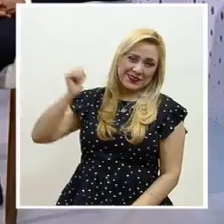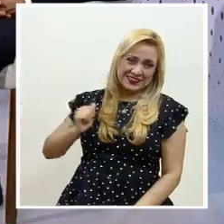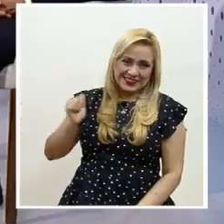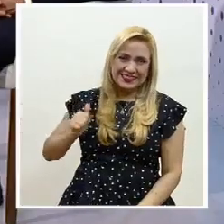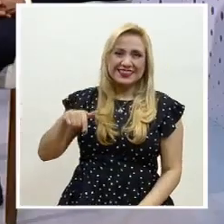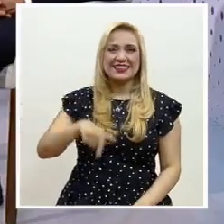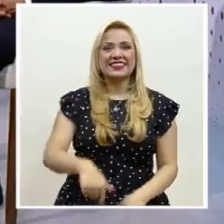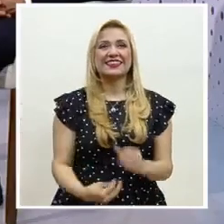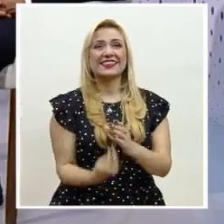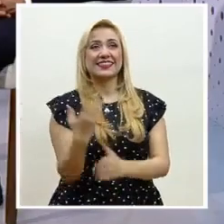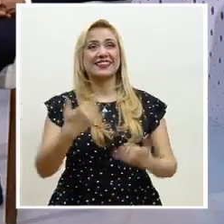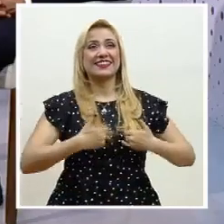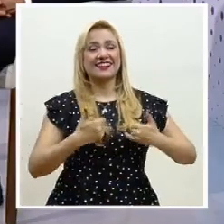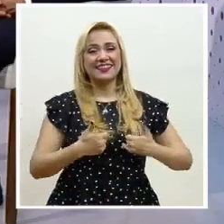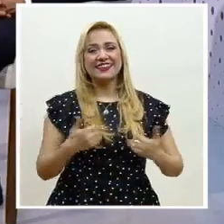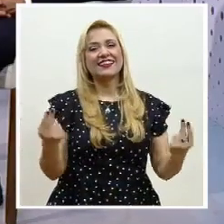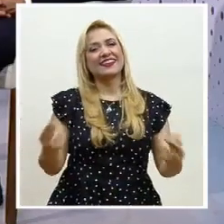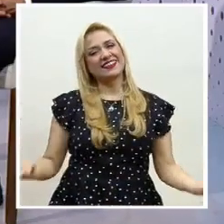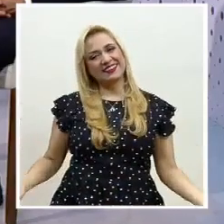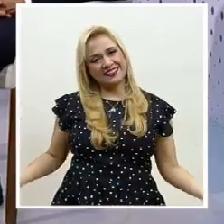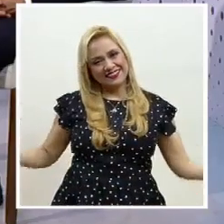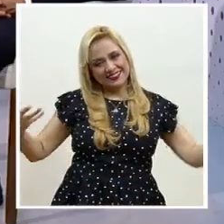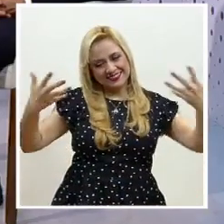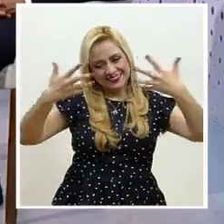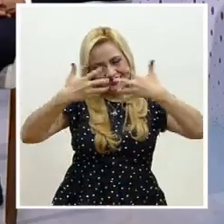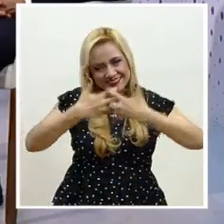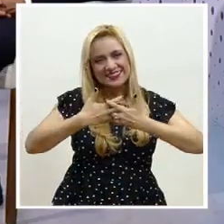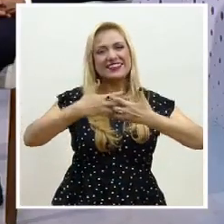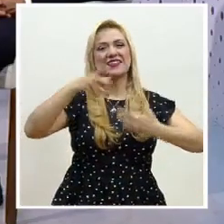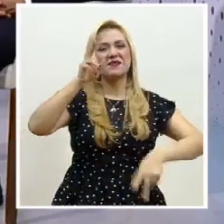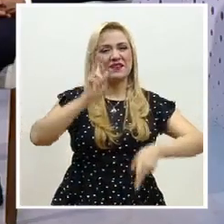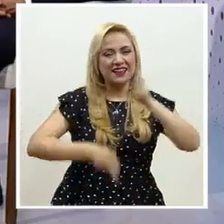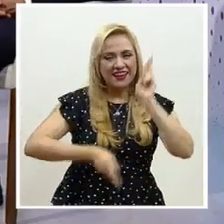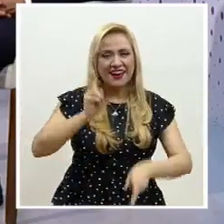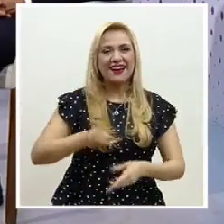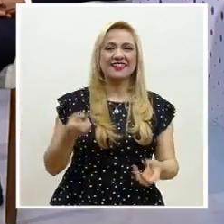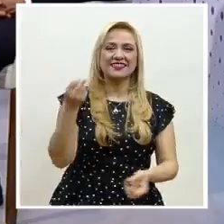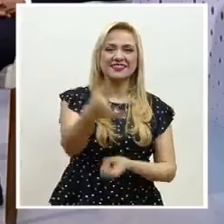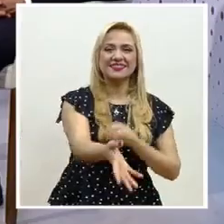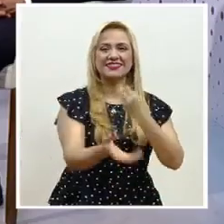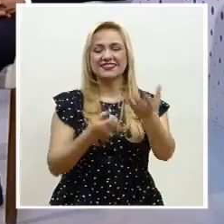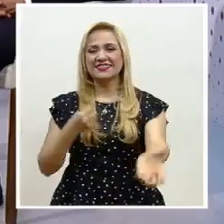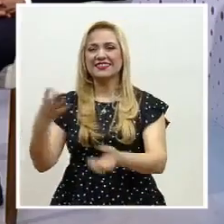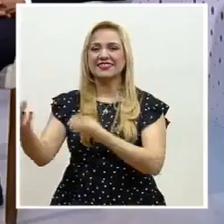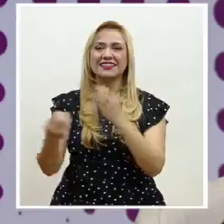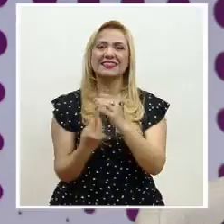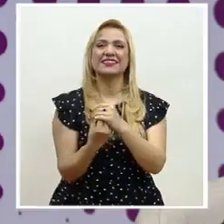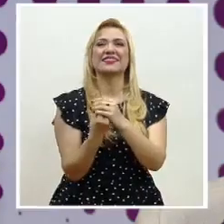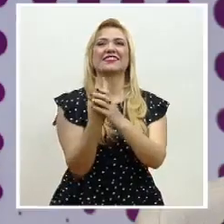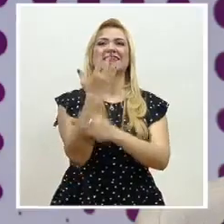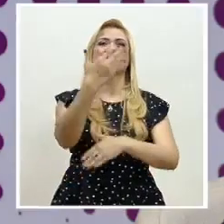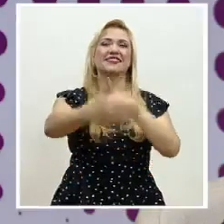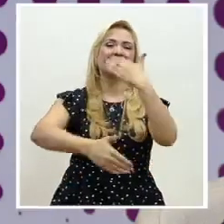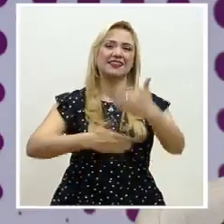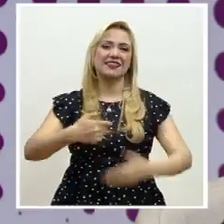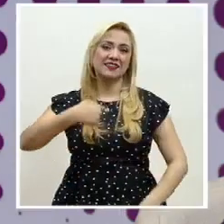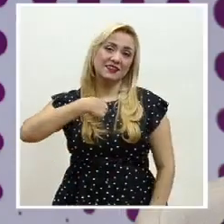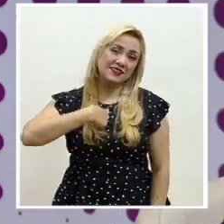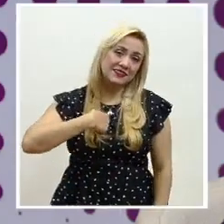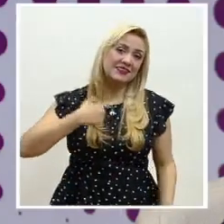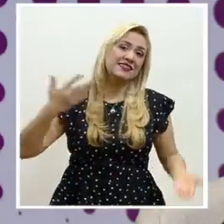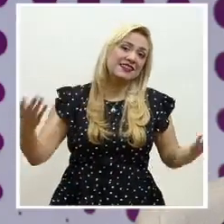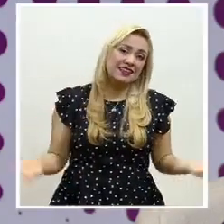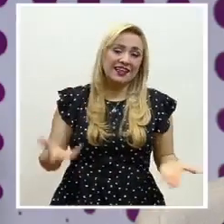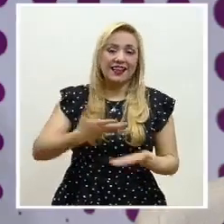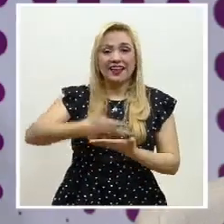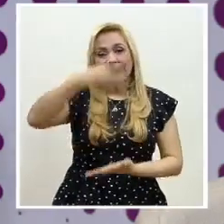en este diálogo, en esta apertura de ideas, en reinvención y reformación, ¿no? Entendiendo que efectivamente, al menos yo, lo que